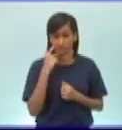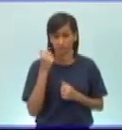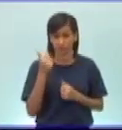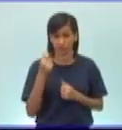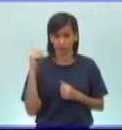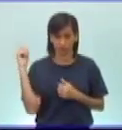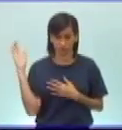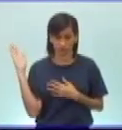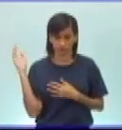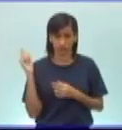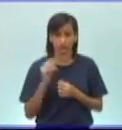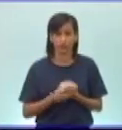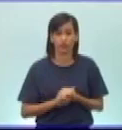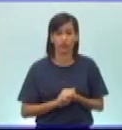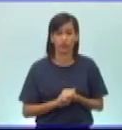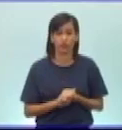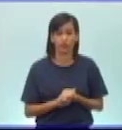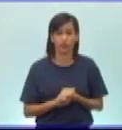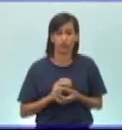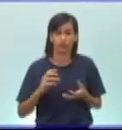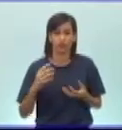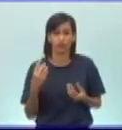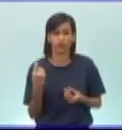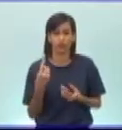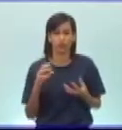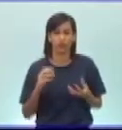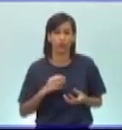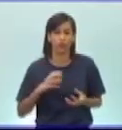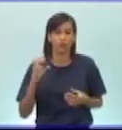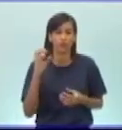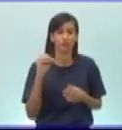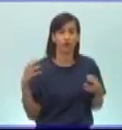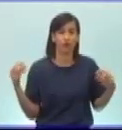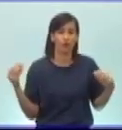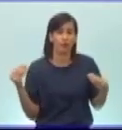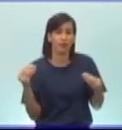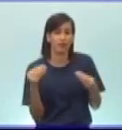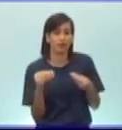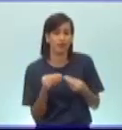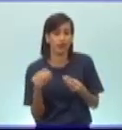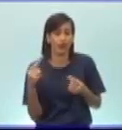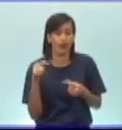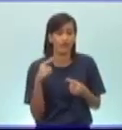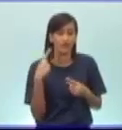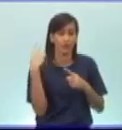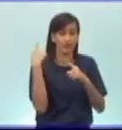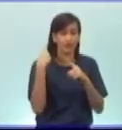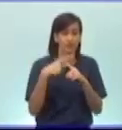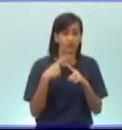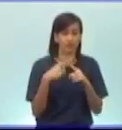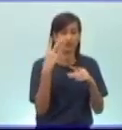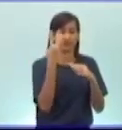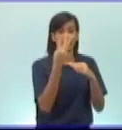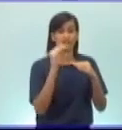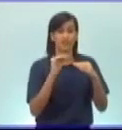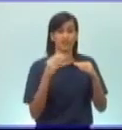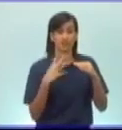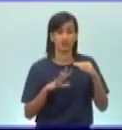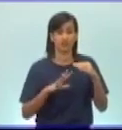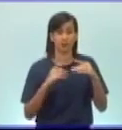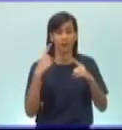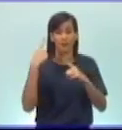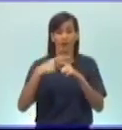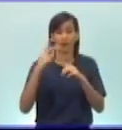una operación combinada en la cual estamos adicionando 3 quintos más 2